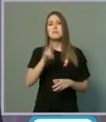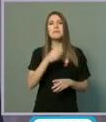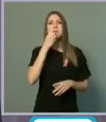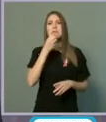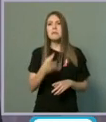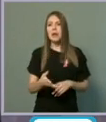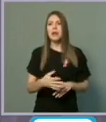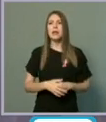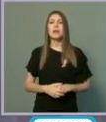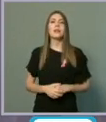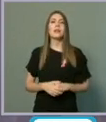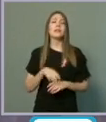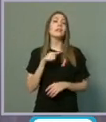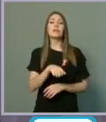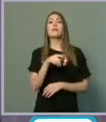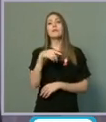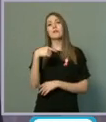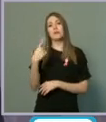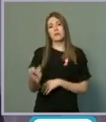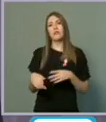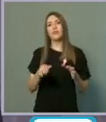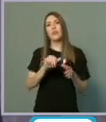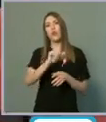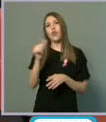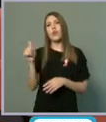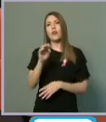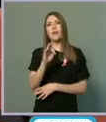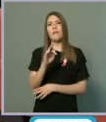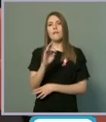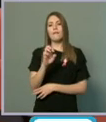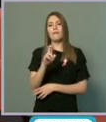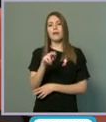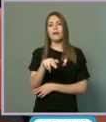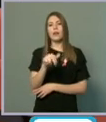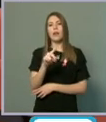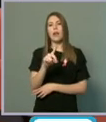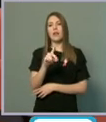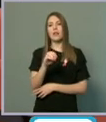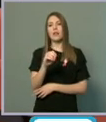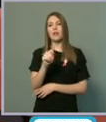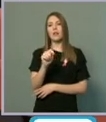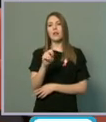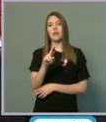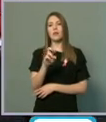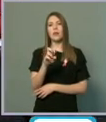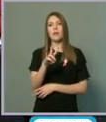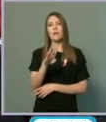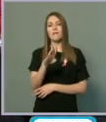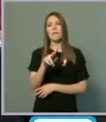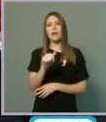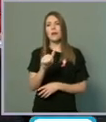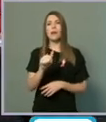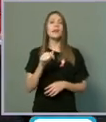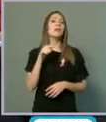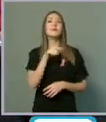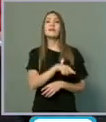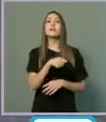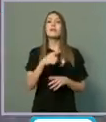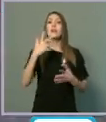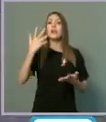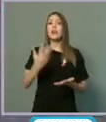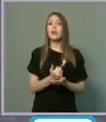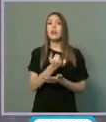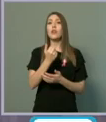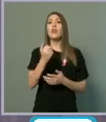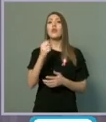problema. Está Fernando Trueba con La Belle Époque, no sé si se acuerdan. Sí, el peliculón. Ganó el Oscar a mejor película